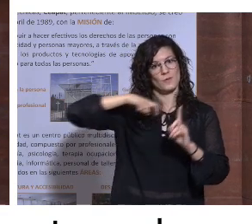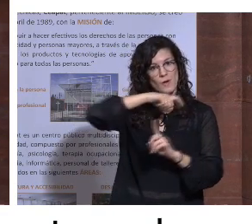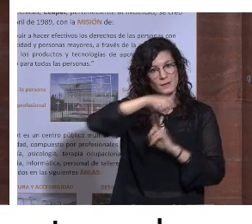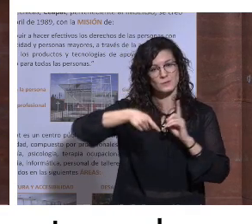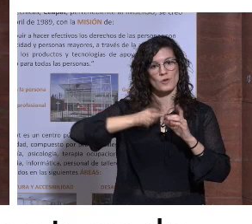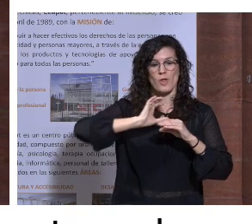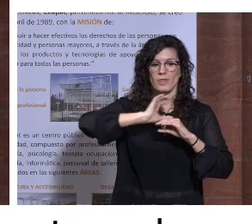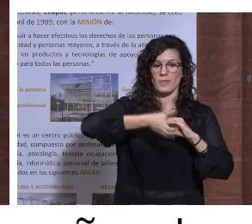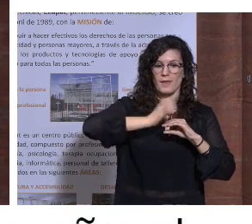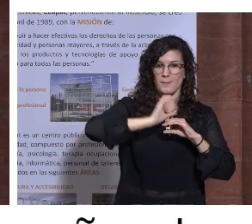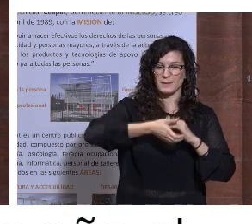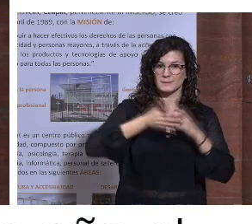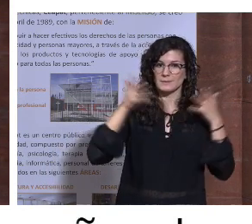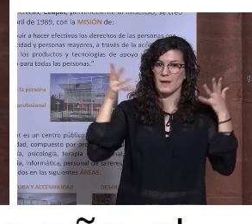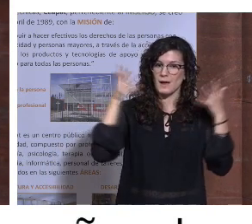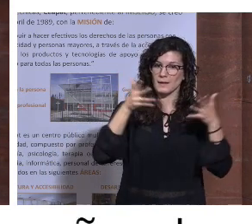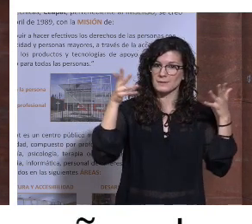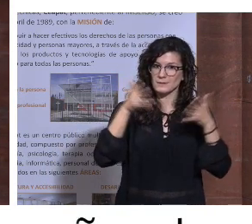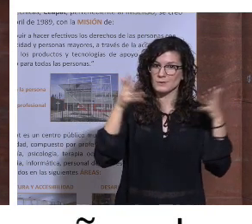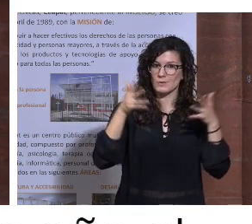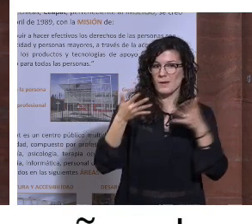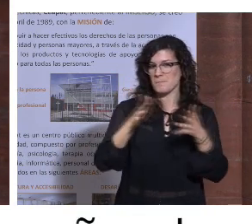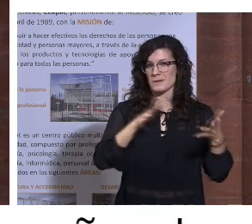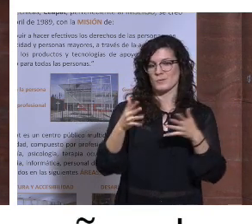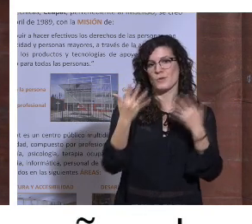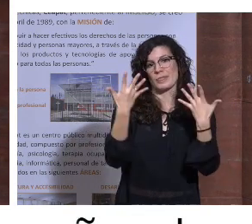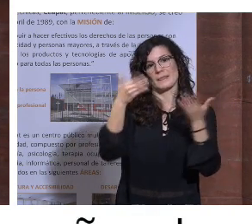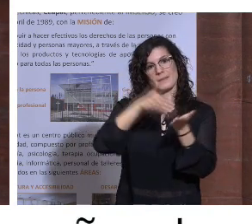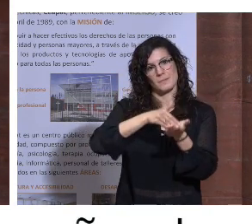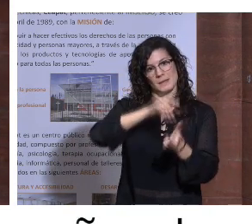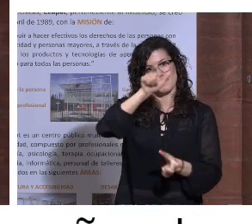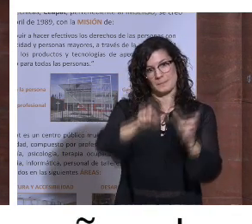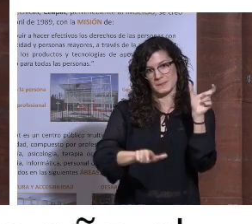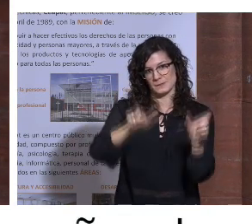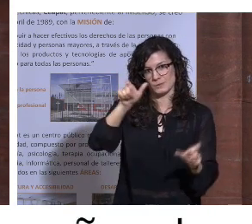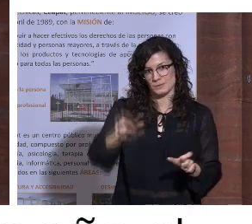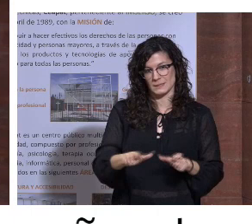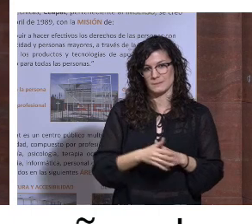CEAPAT asesora a unas 10.000 personas.